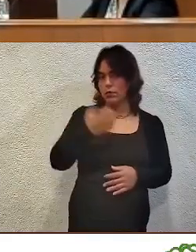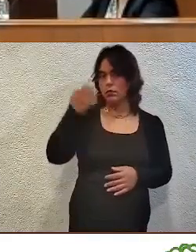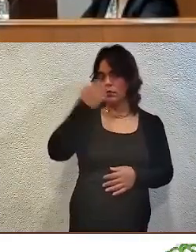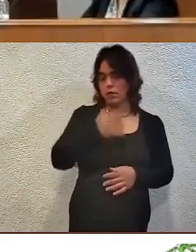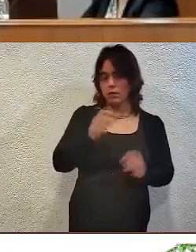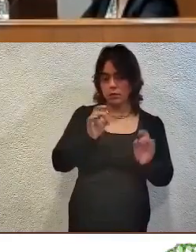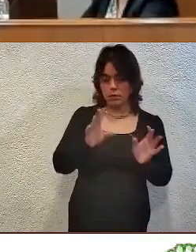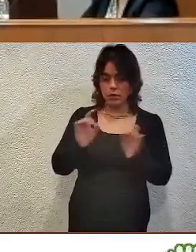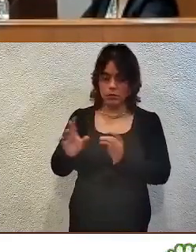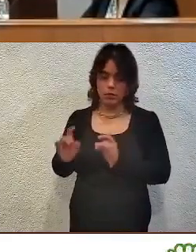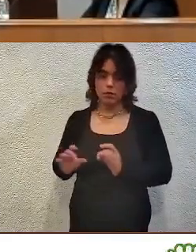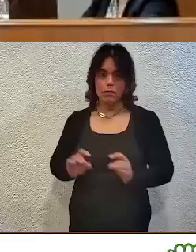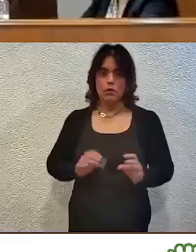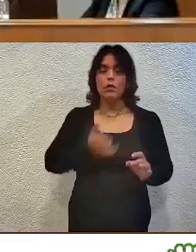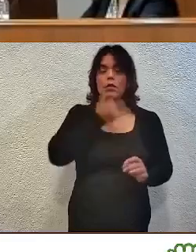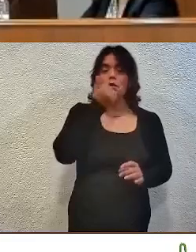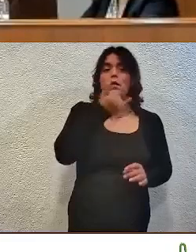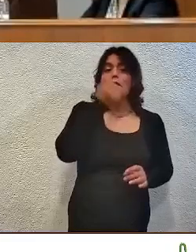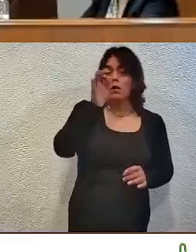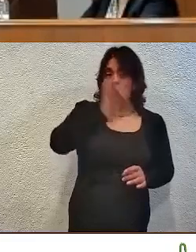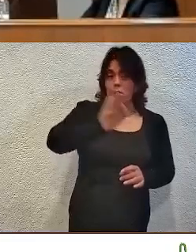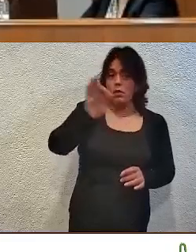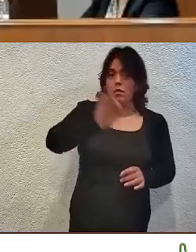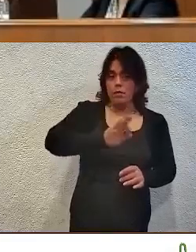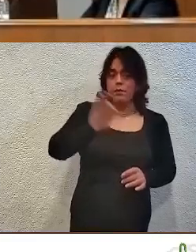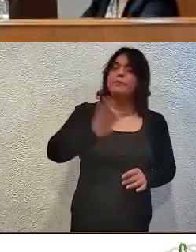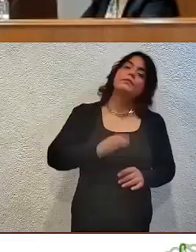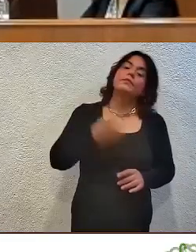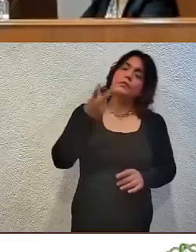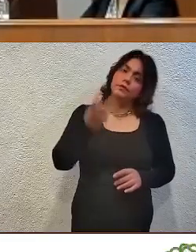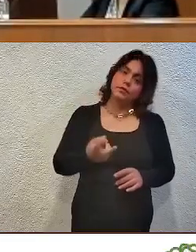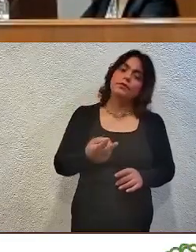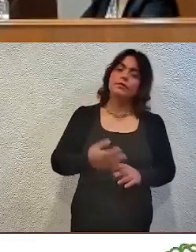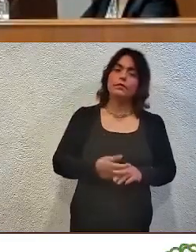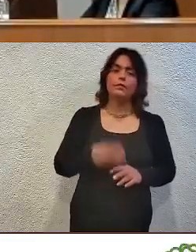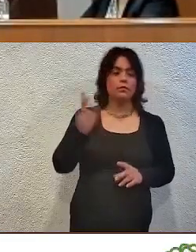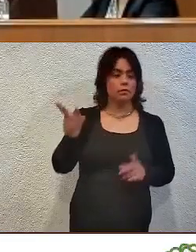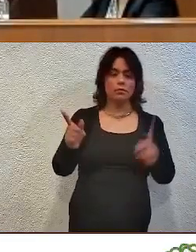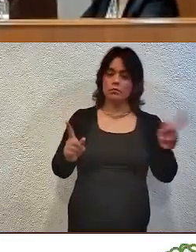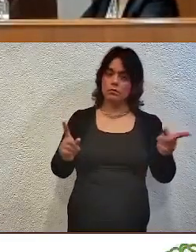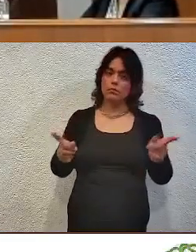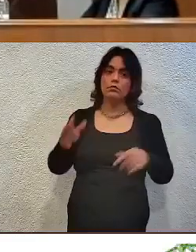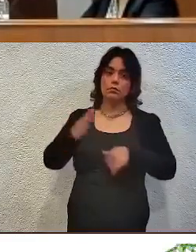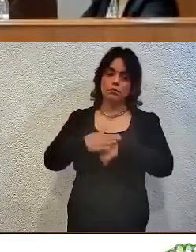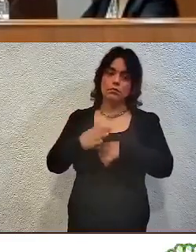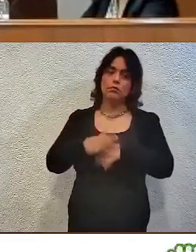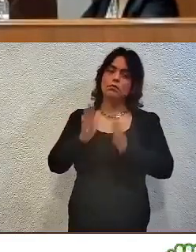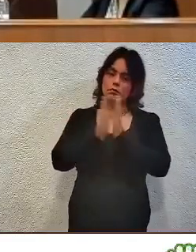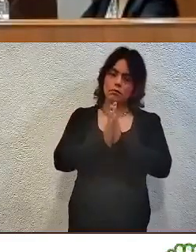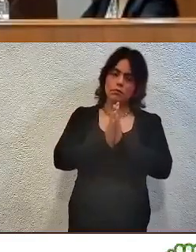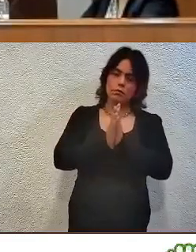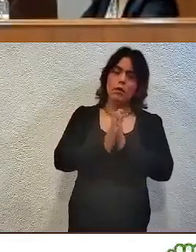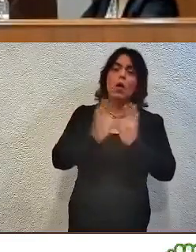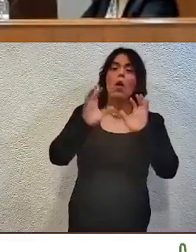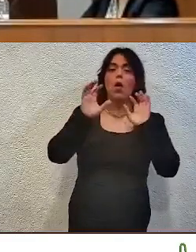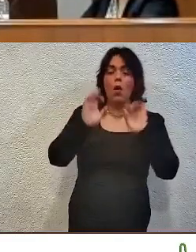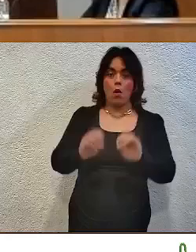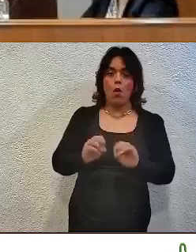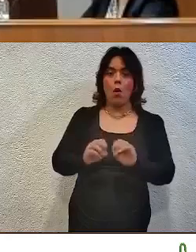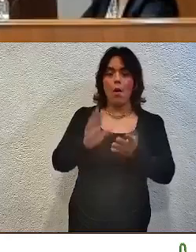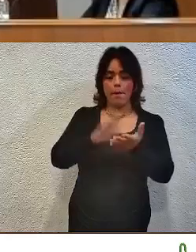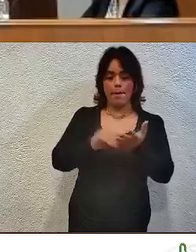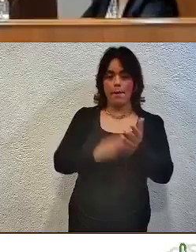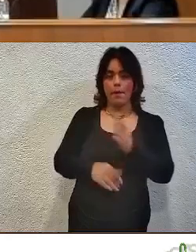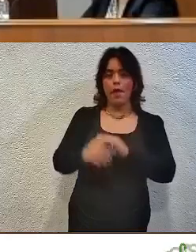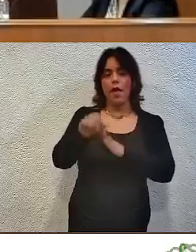de improcedencia que puedan presentarse, ya sea que las invoquen las partes o que sean advertidas de oficio, conforme al